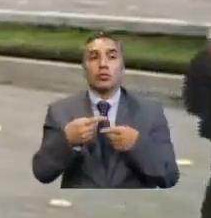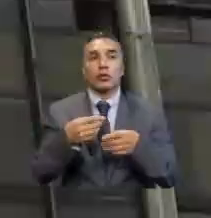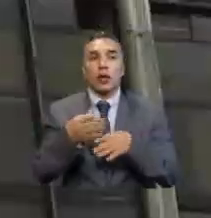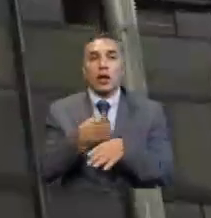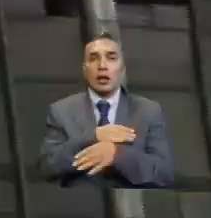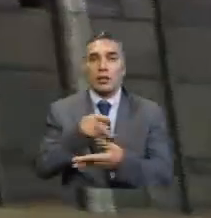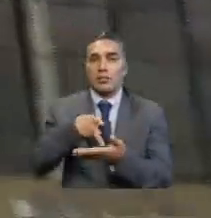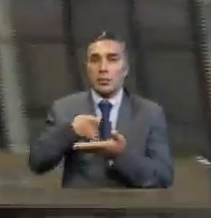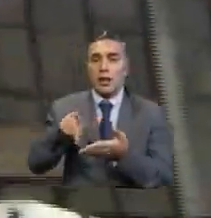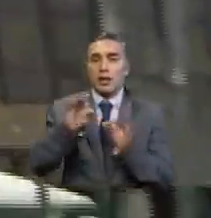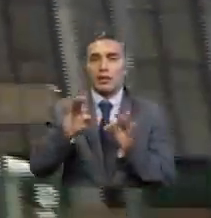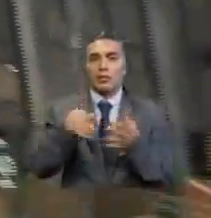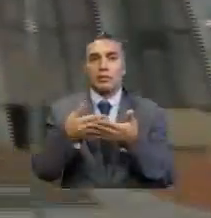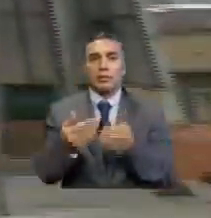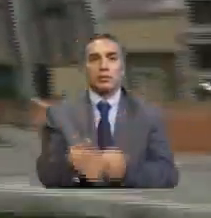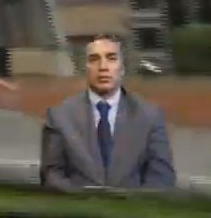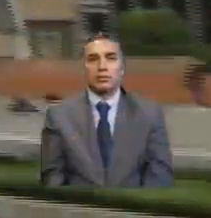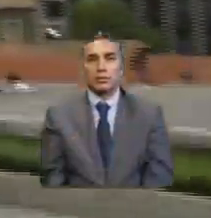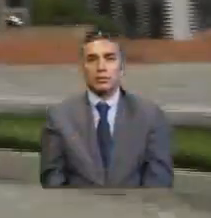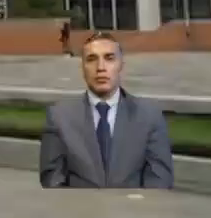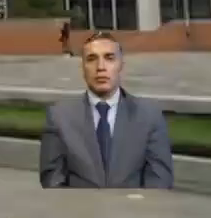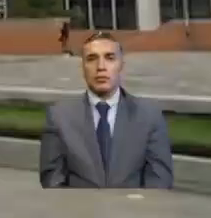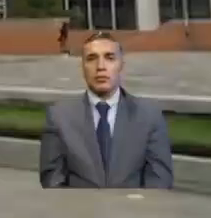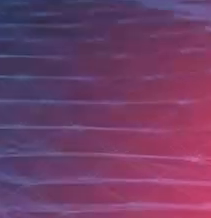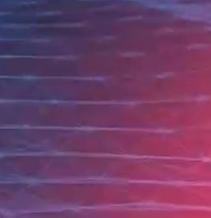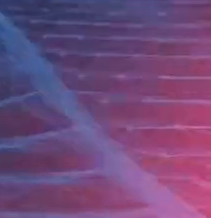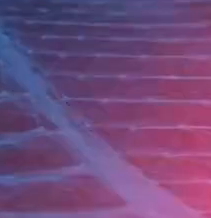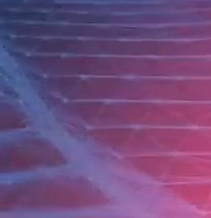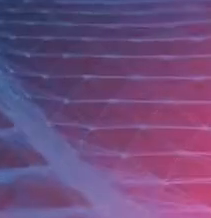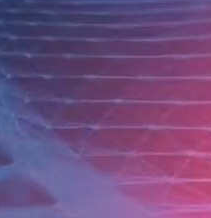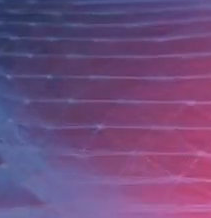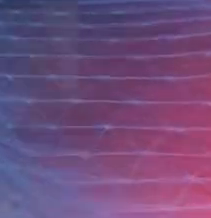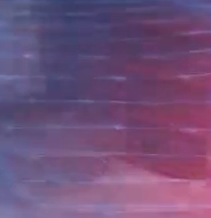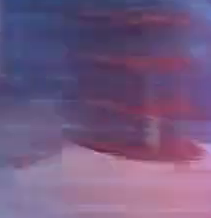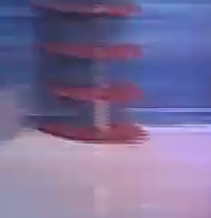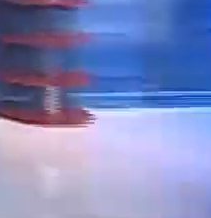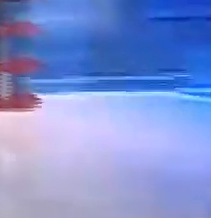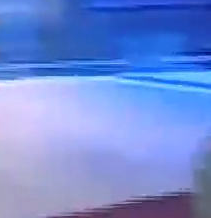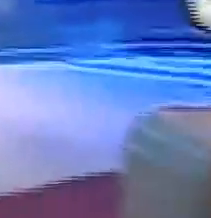anticipo. Cristian Usiña, TC Televisión.